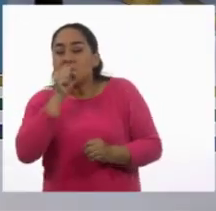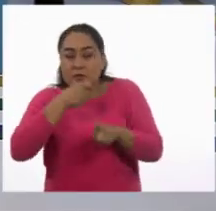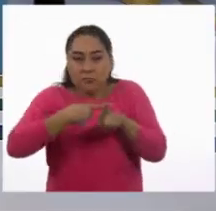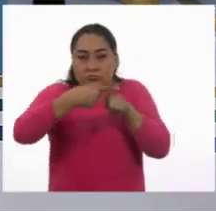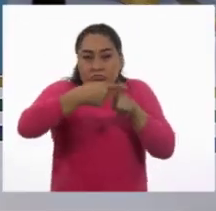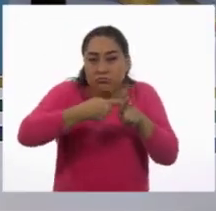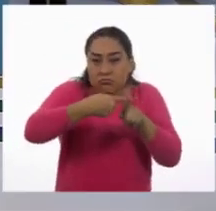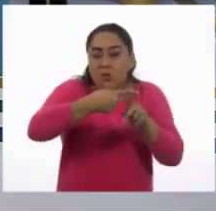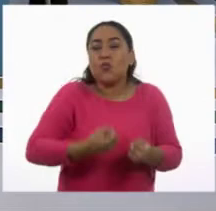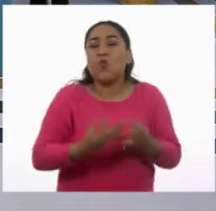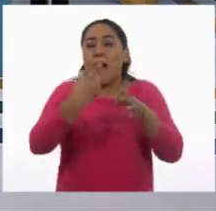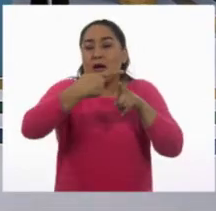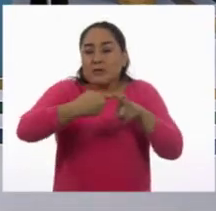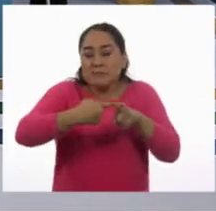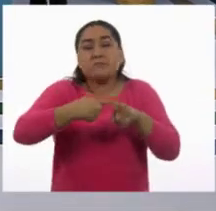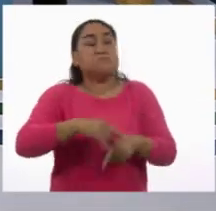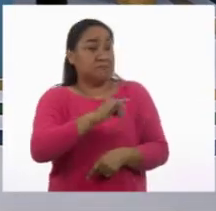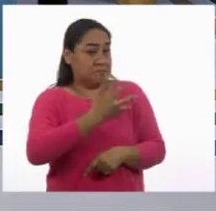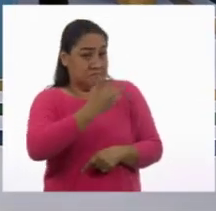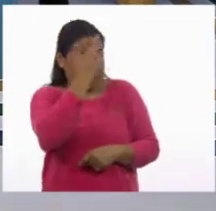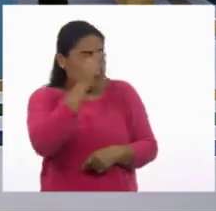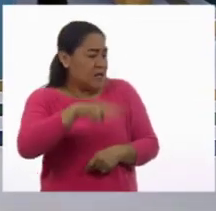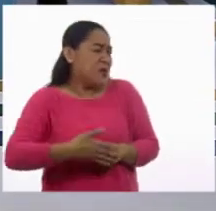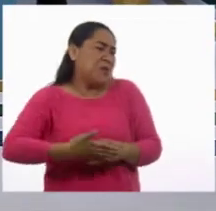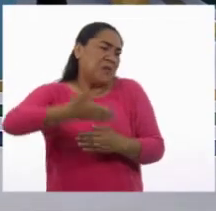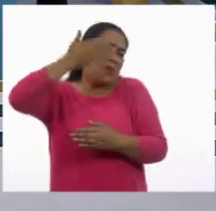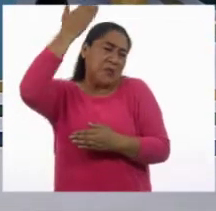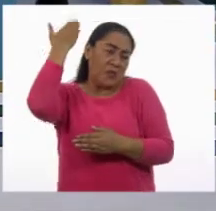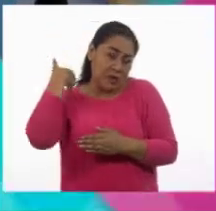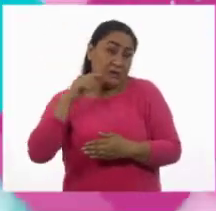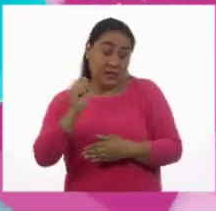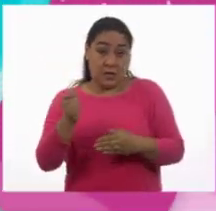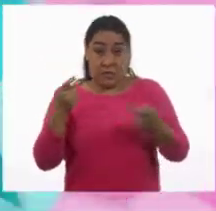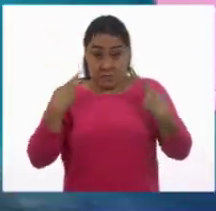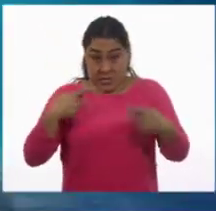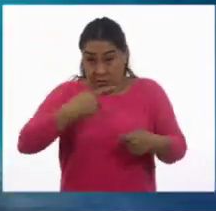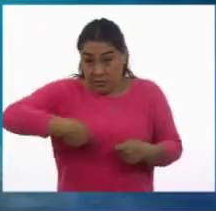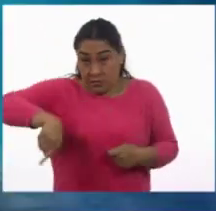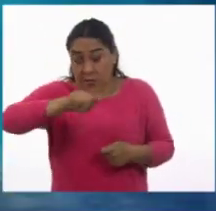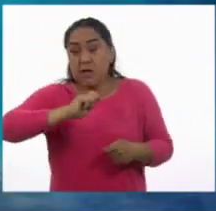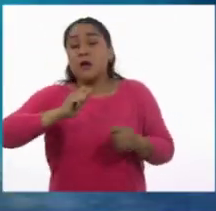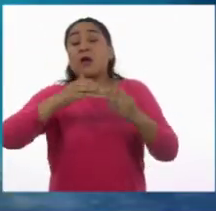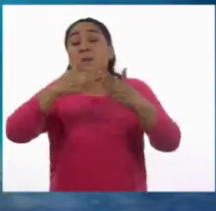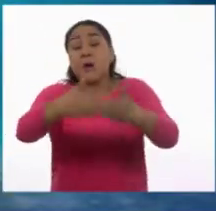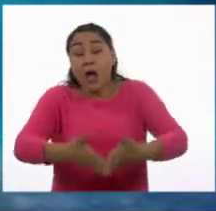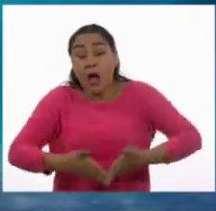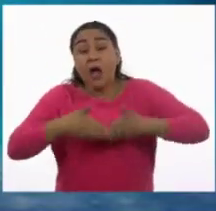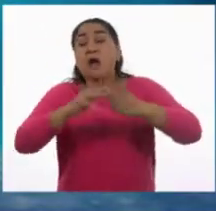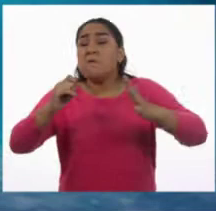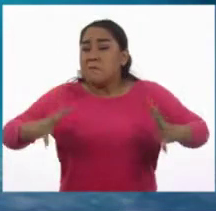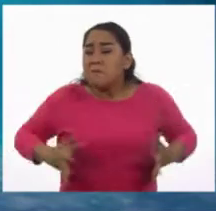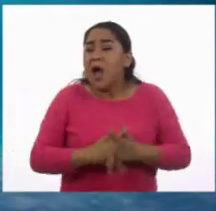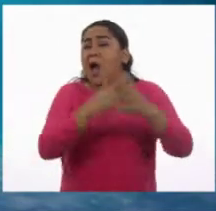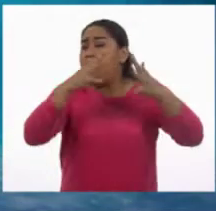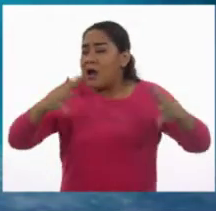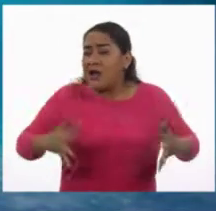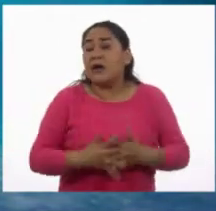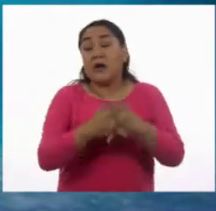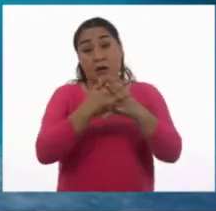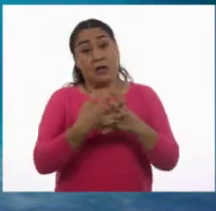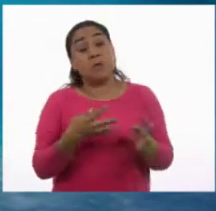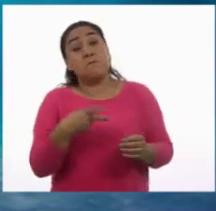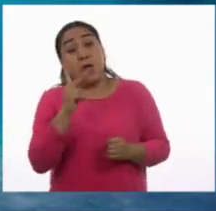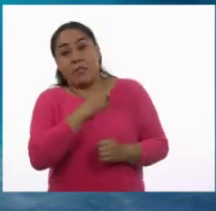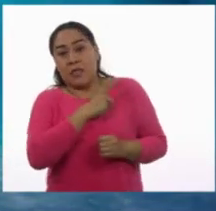es. Durante muchos siglos, los seres humanos pelearon guerras en el mar. Pero pues, los barcos tenían que estar a la